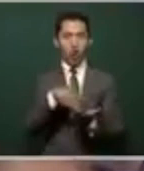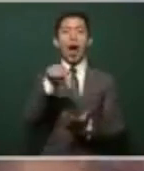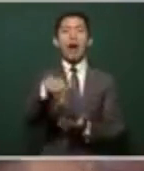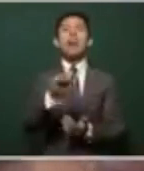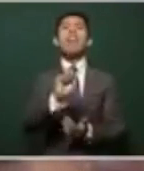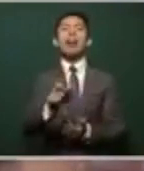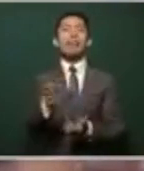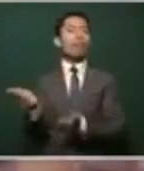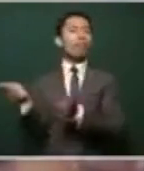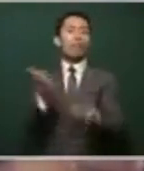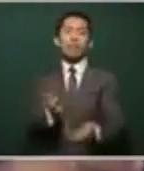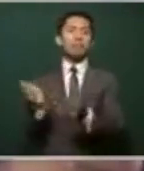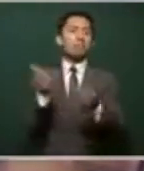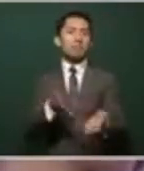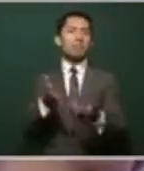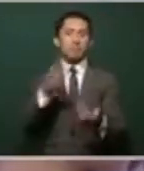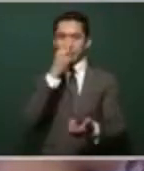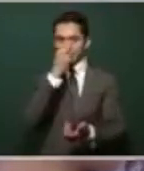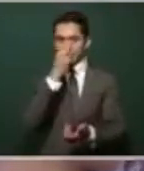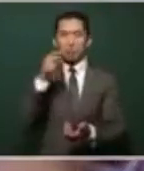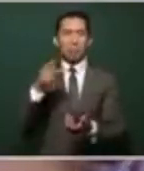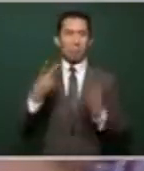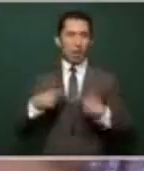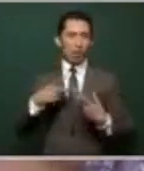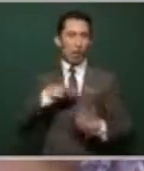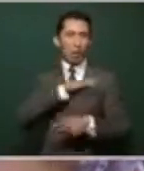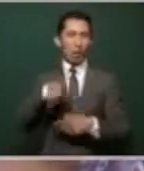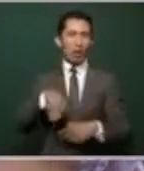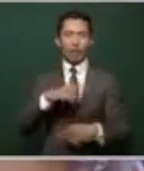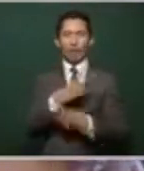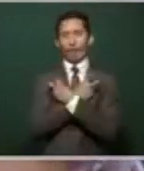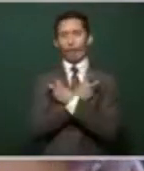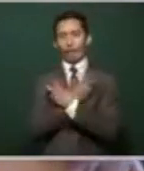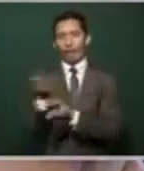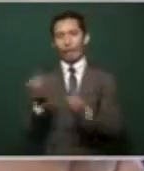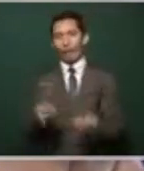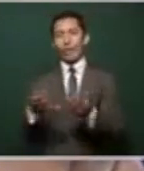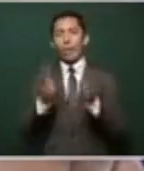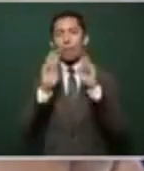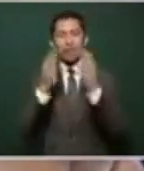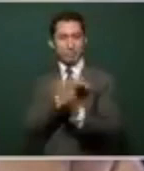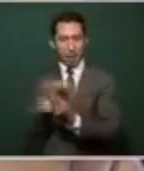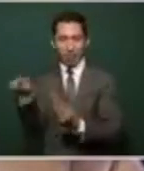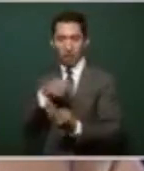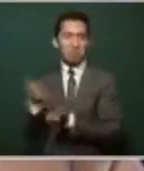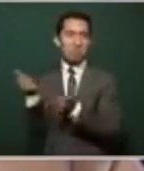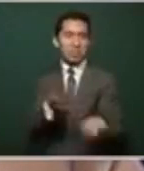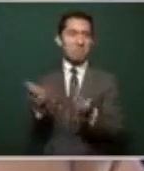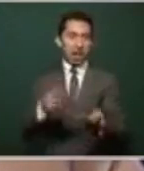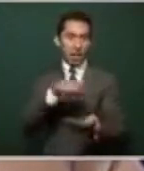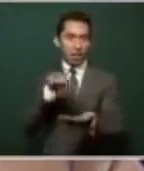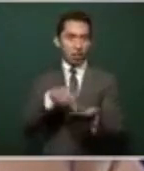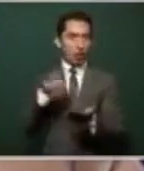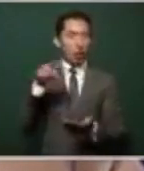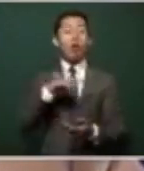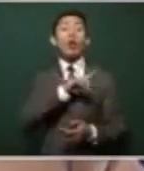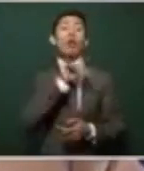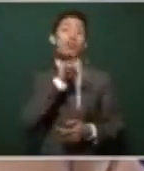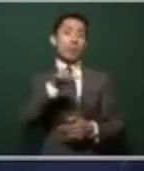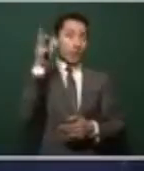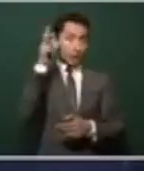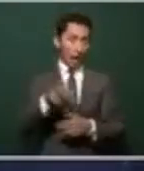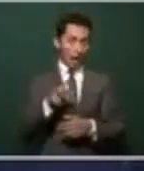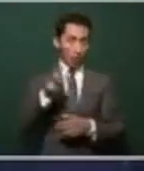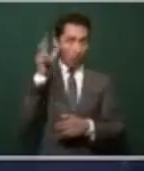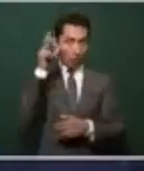tiradero, lamentablemente, de cadáveres producto de la delincuencia organizada, que del lado norte del estado de Hidalgo,